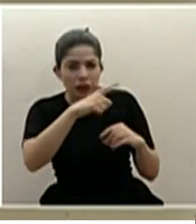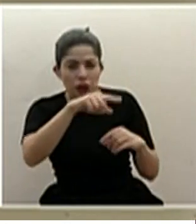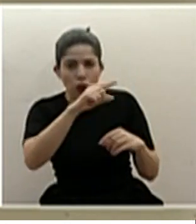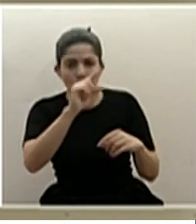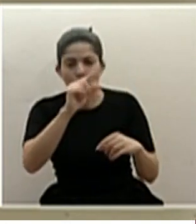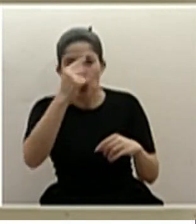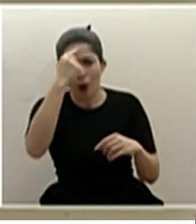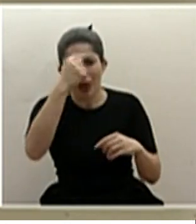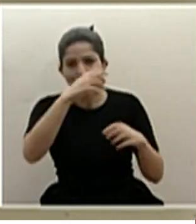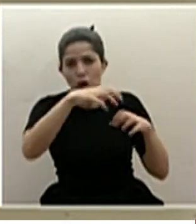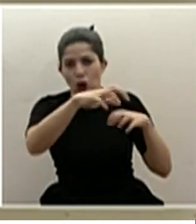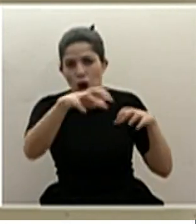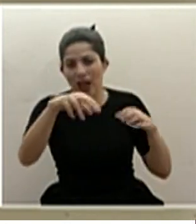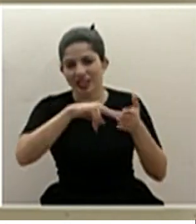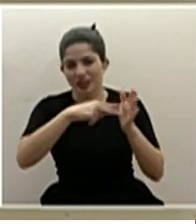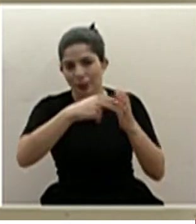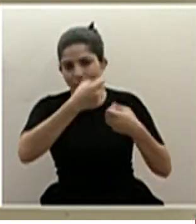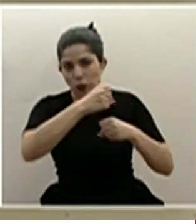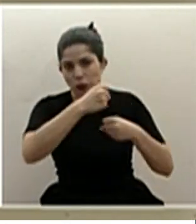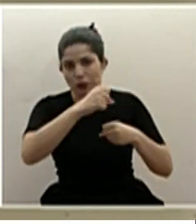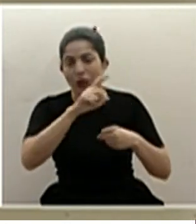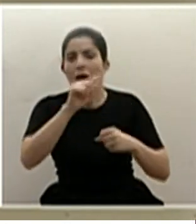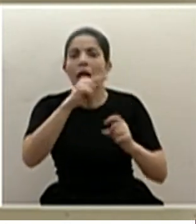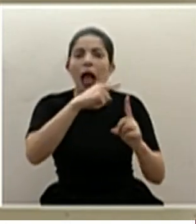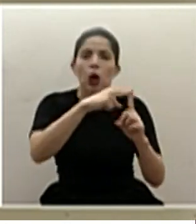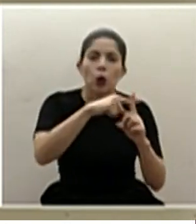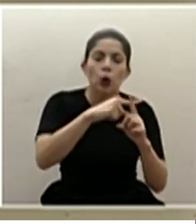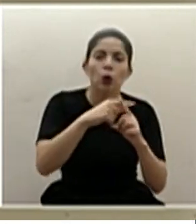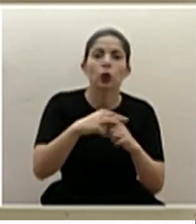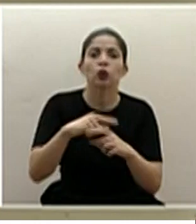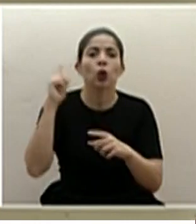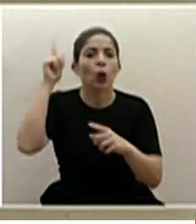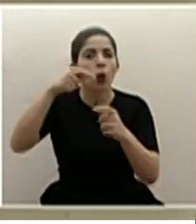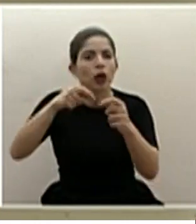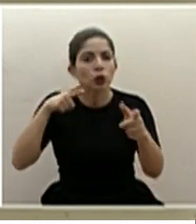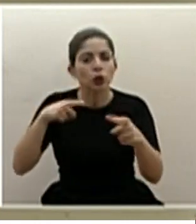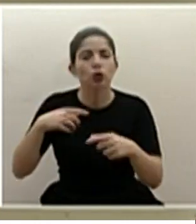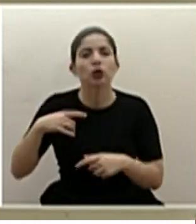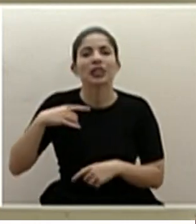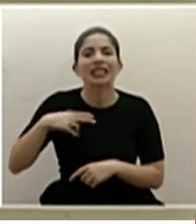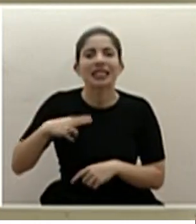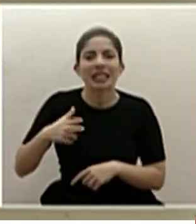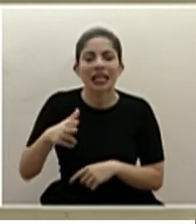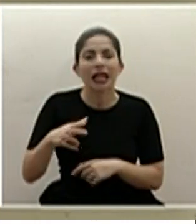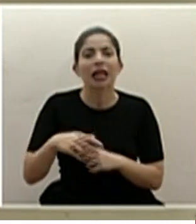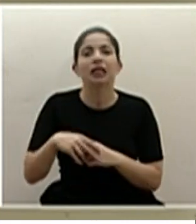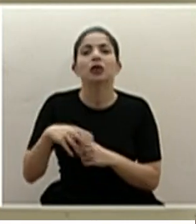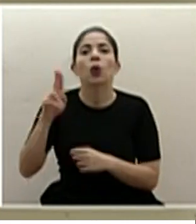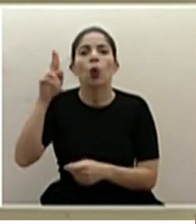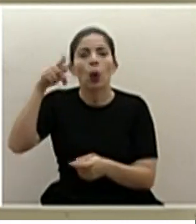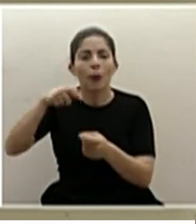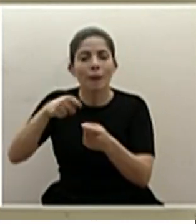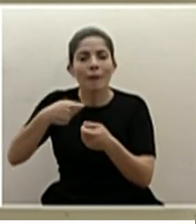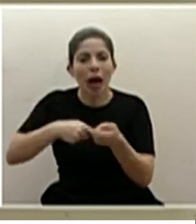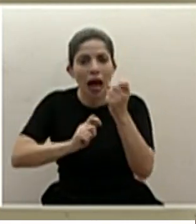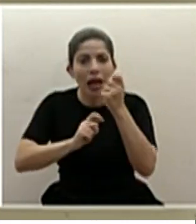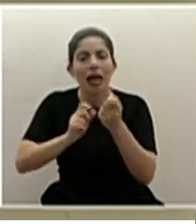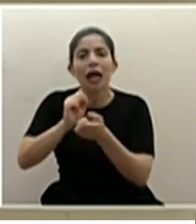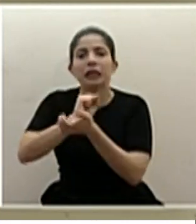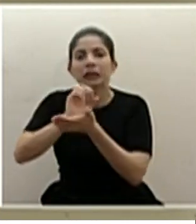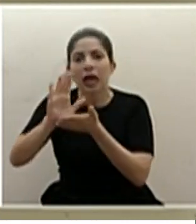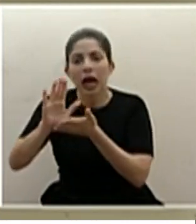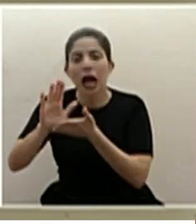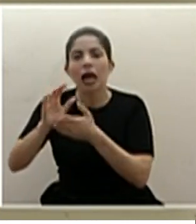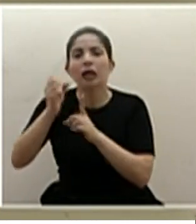gobiernos locales del Cantón de la Cruz, de Guatuso, Los Chiles, Upala, San Carlos,